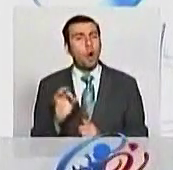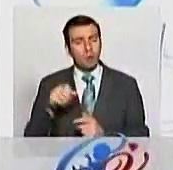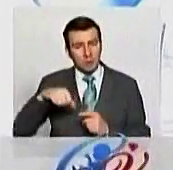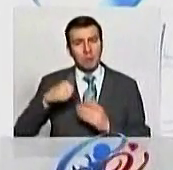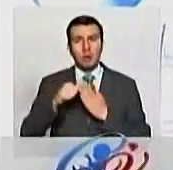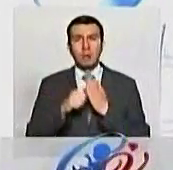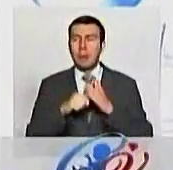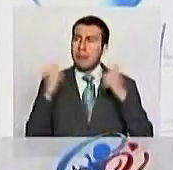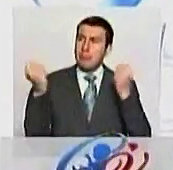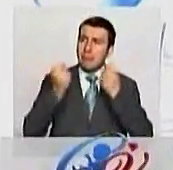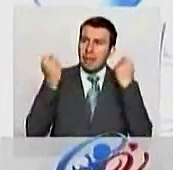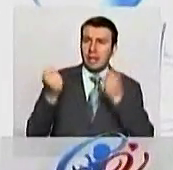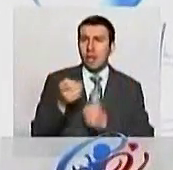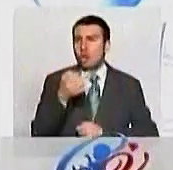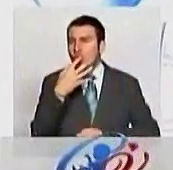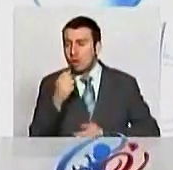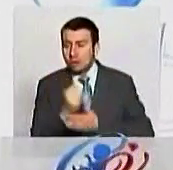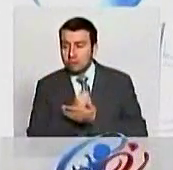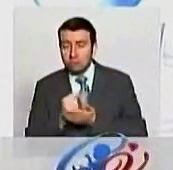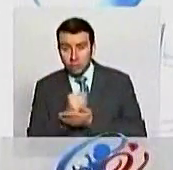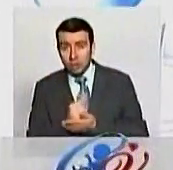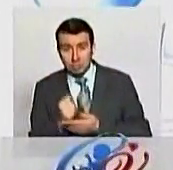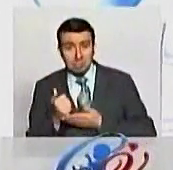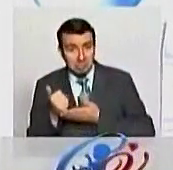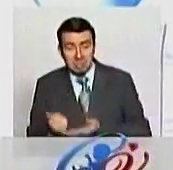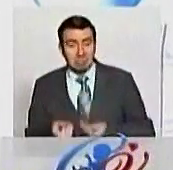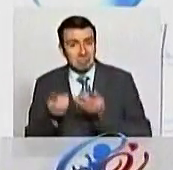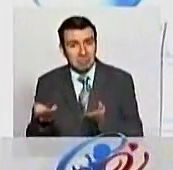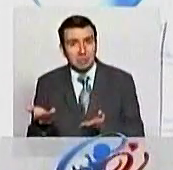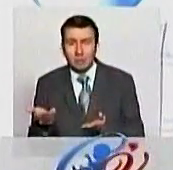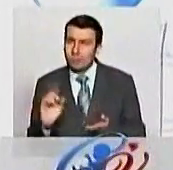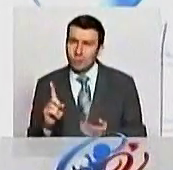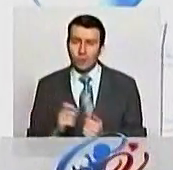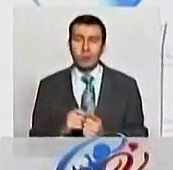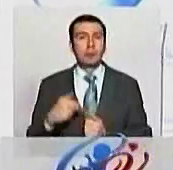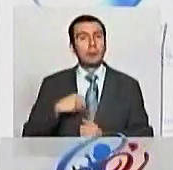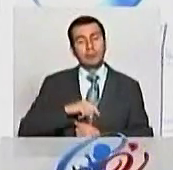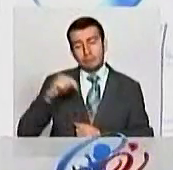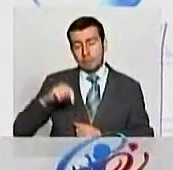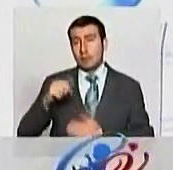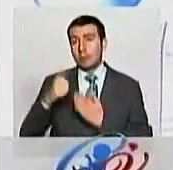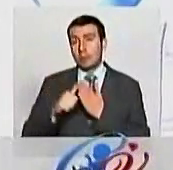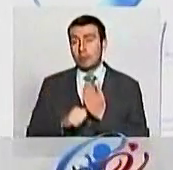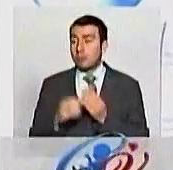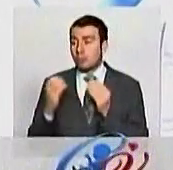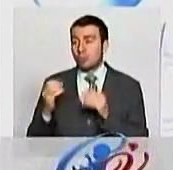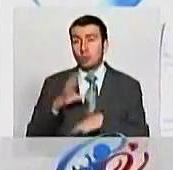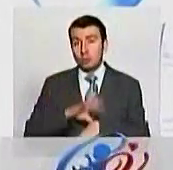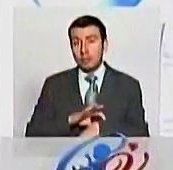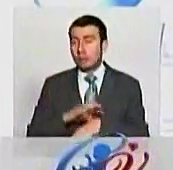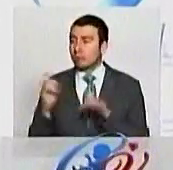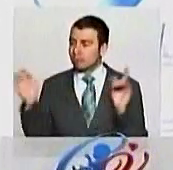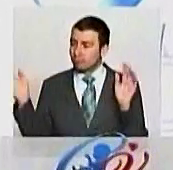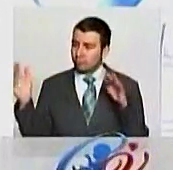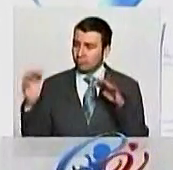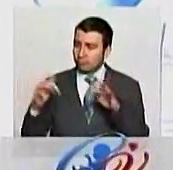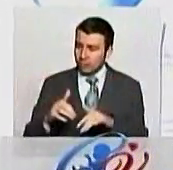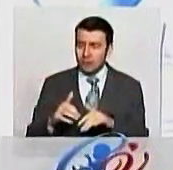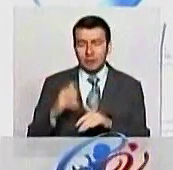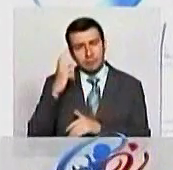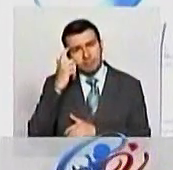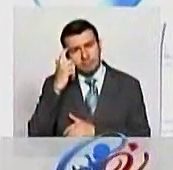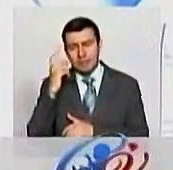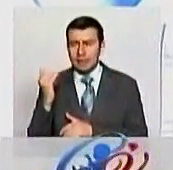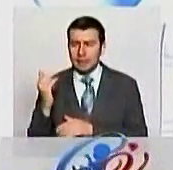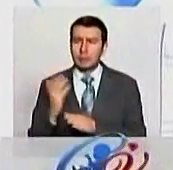productos. Este es un programa donde nos hemos reunido muchos médicos pensando en la problemática que tenemos